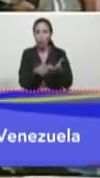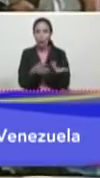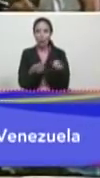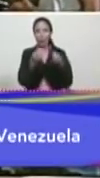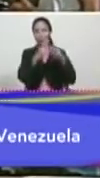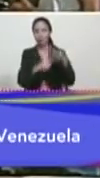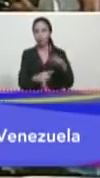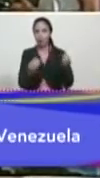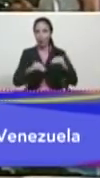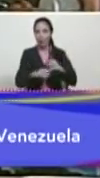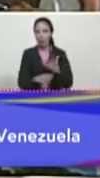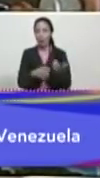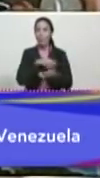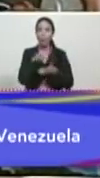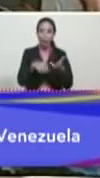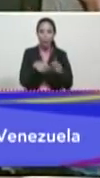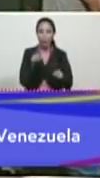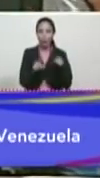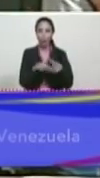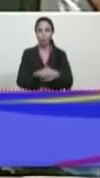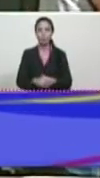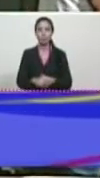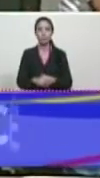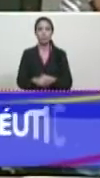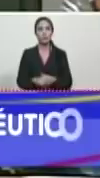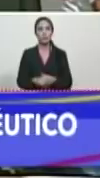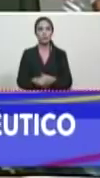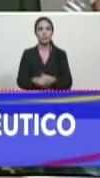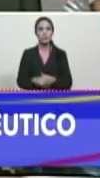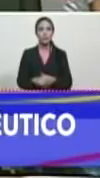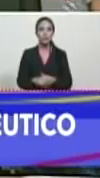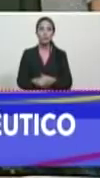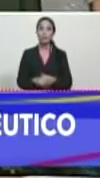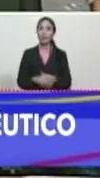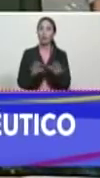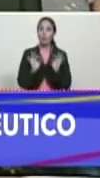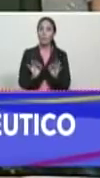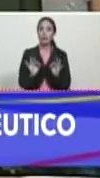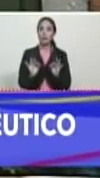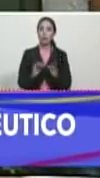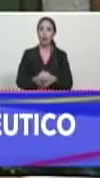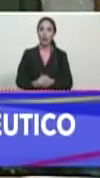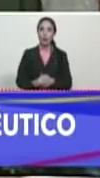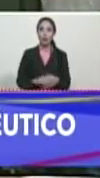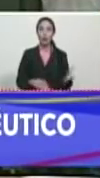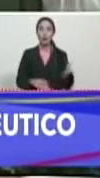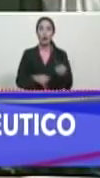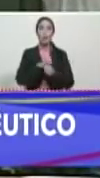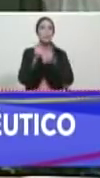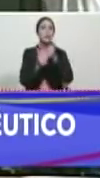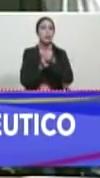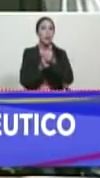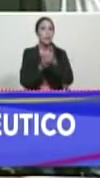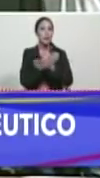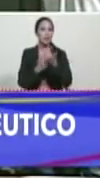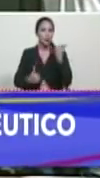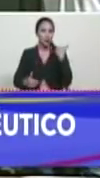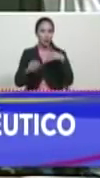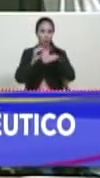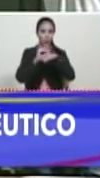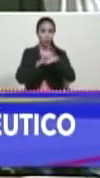etcétera, etcétera. Debe abrirse de manera especial, vicepresidente Tarek, una línea de